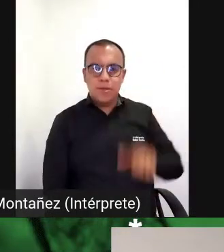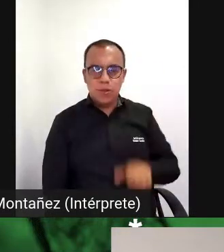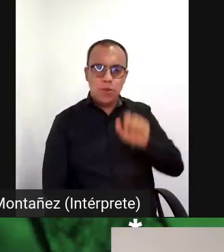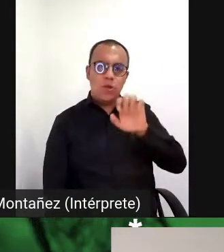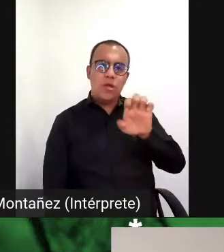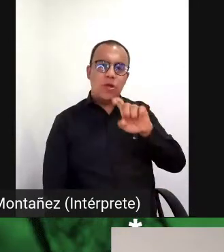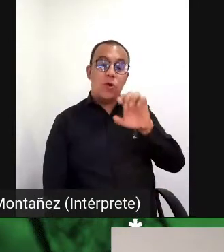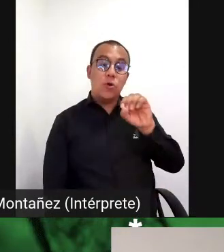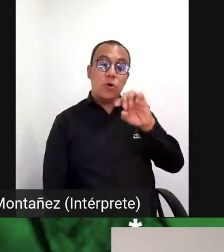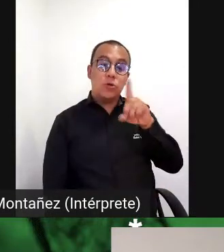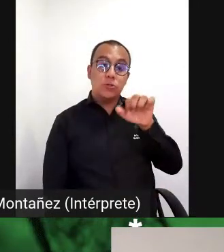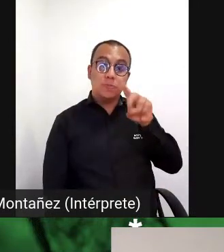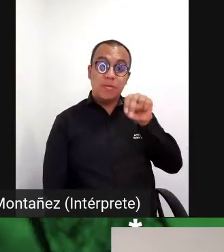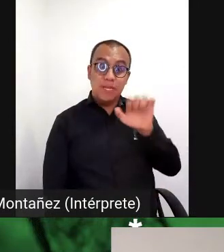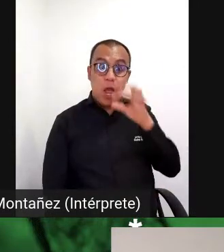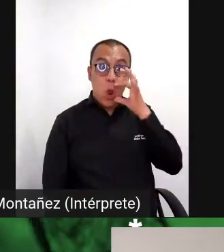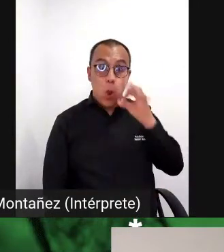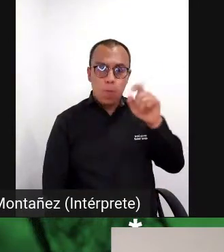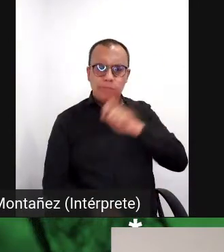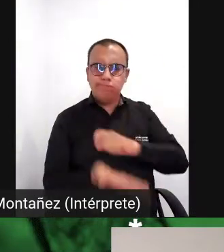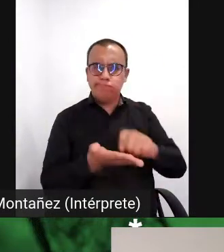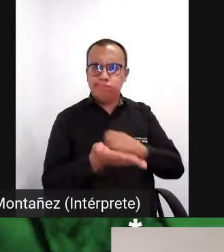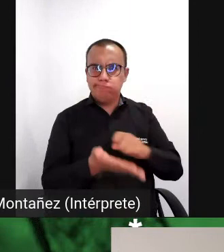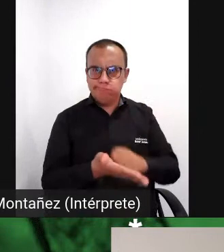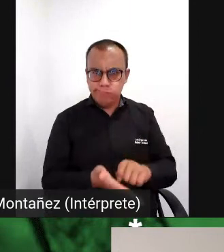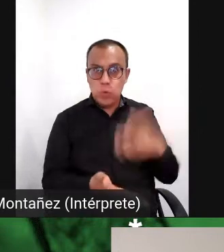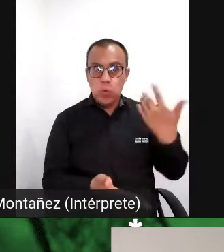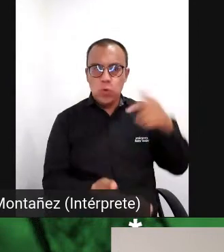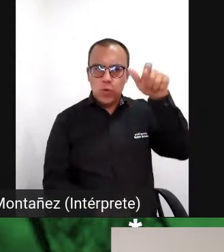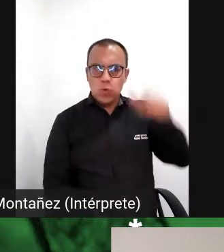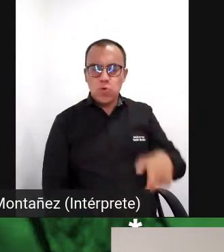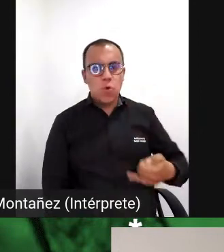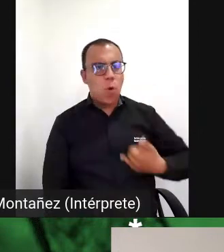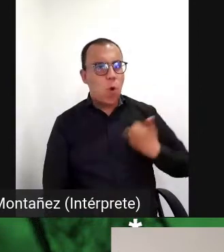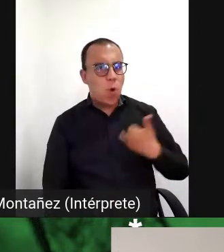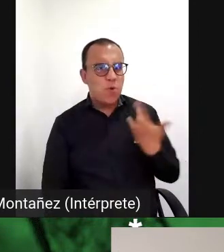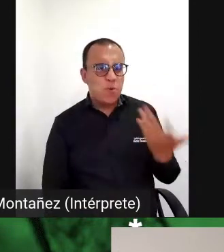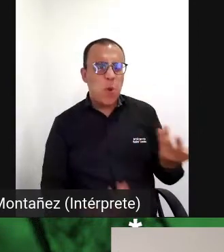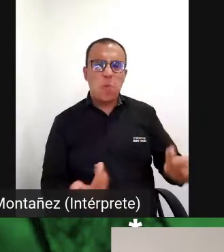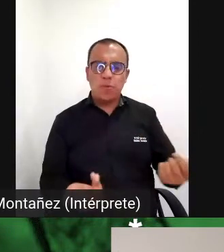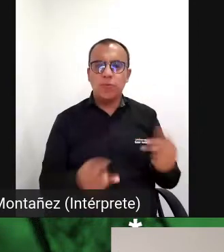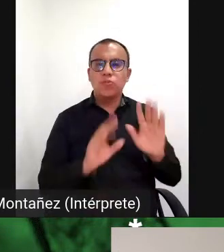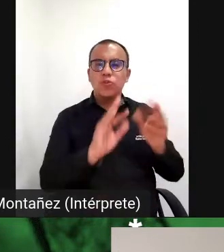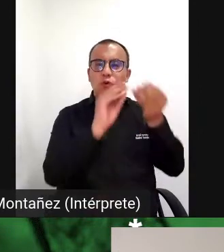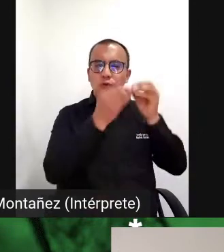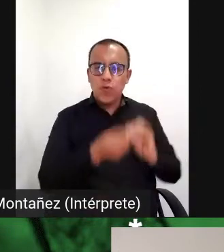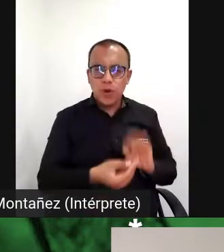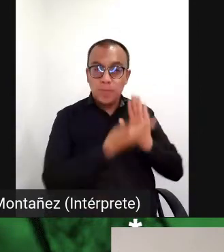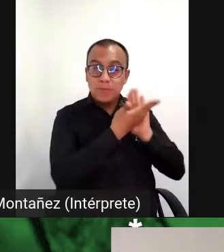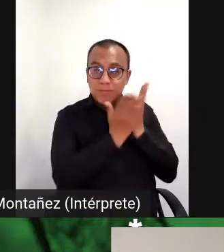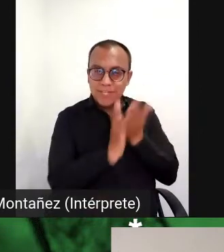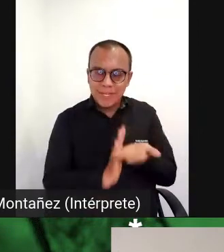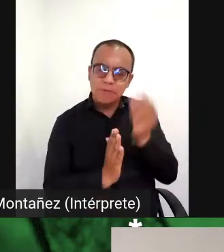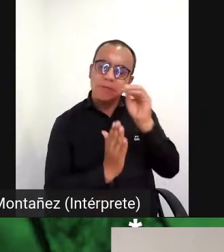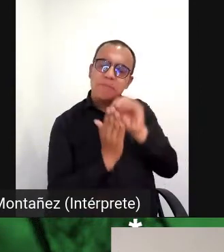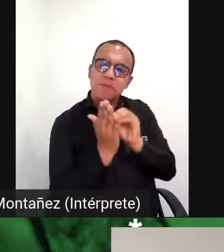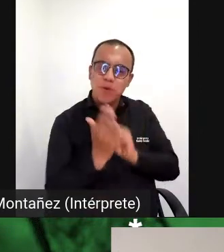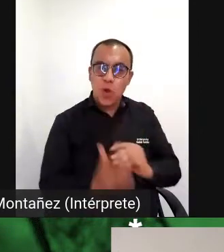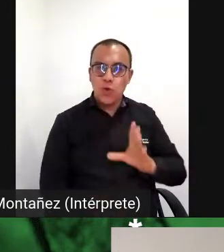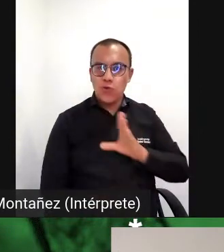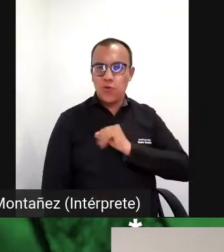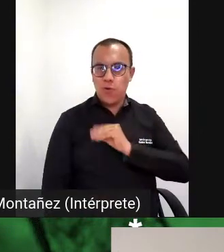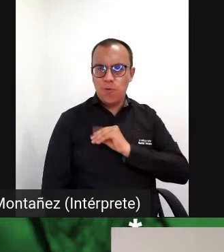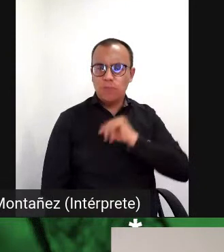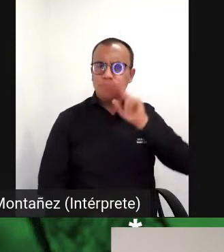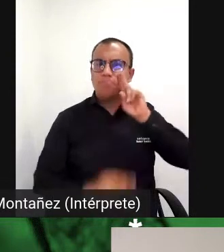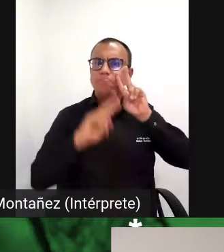bogotano, joven, y se ha caracterizado por producir en sus obras literarias, un par de novelas, como una investigación